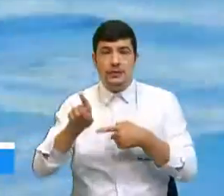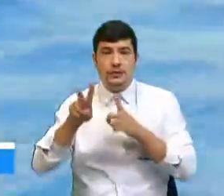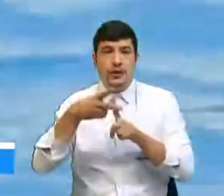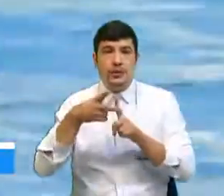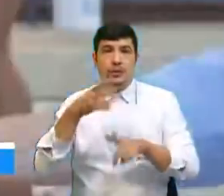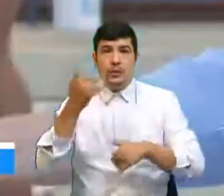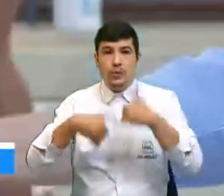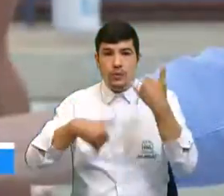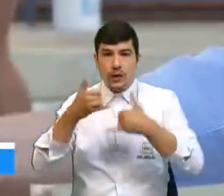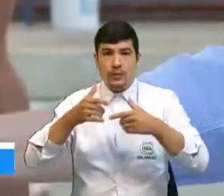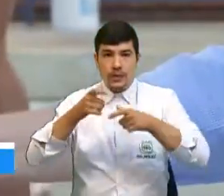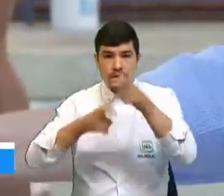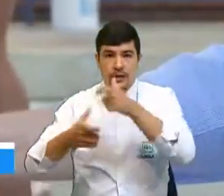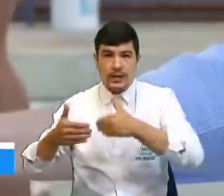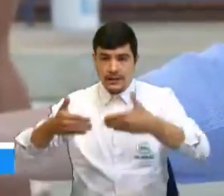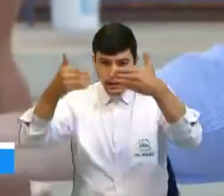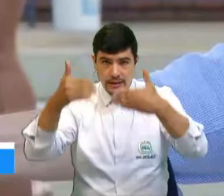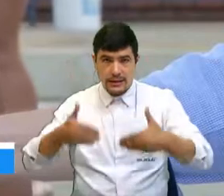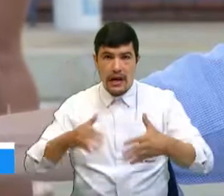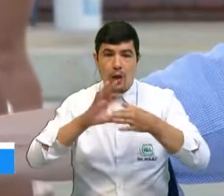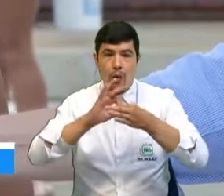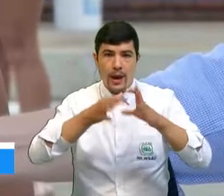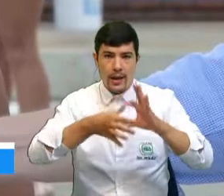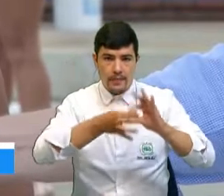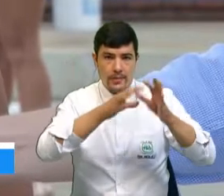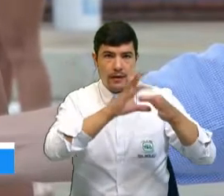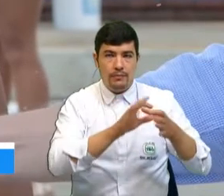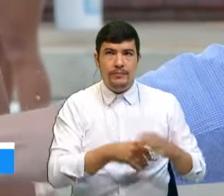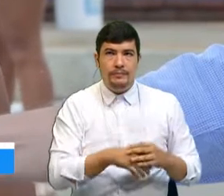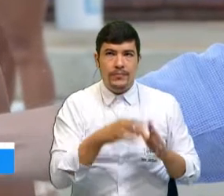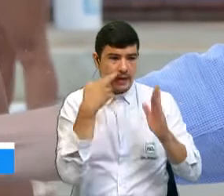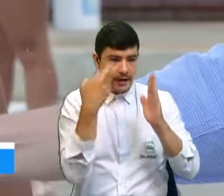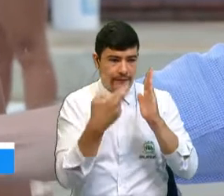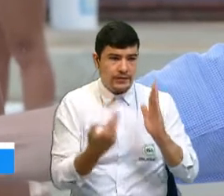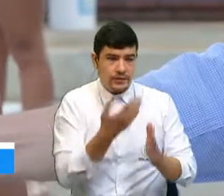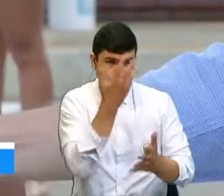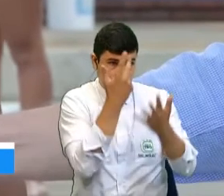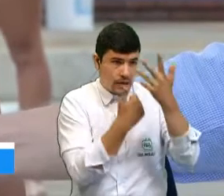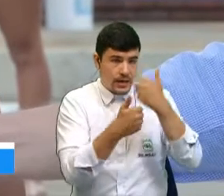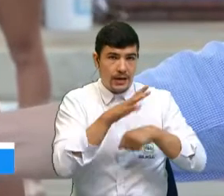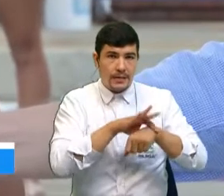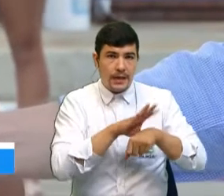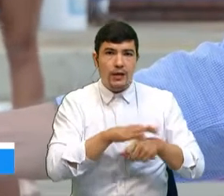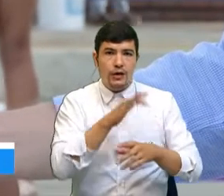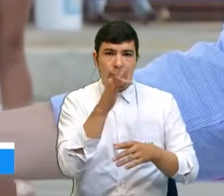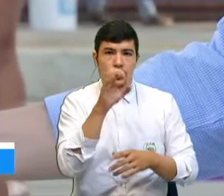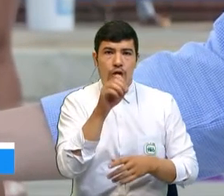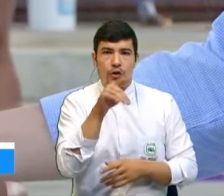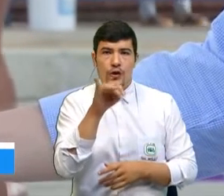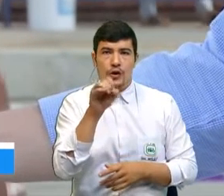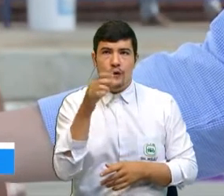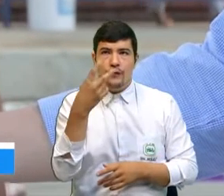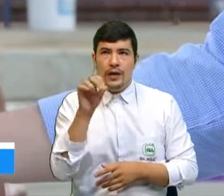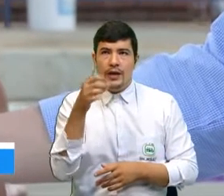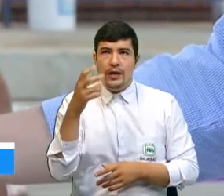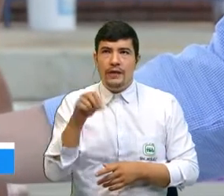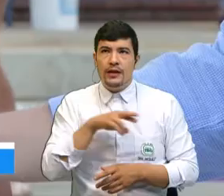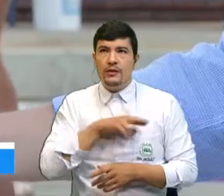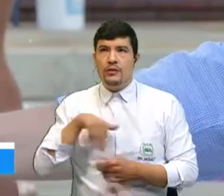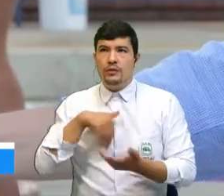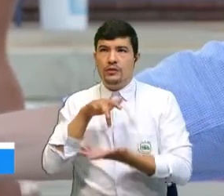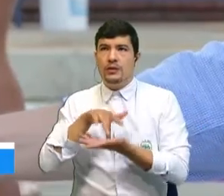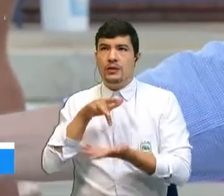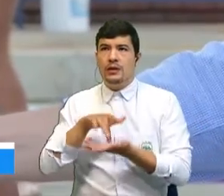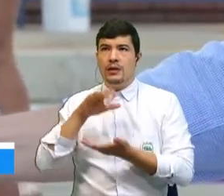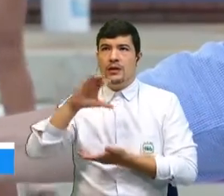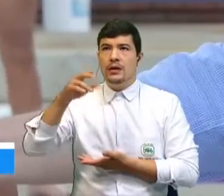Juegos Paralímpicos. Varios chequeos para lo que se llevará a cabo, que son los Juegos Paralímpicos Tokio 2020. Iremos a competir a Sheffield en